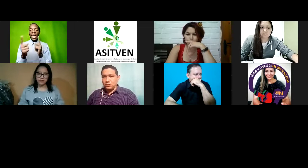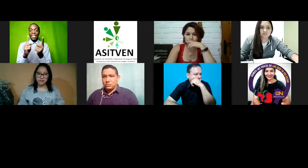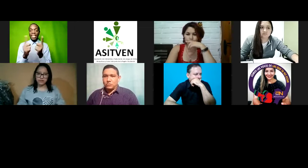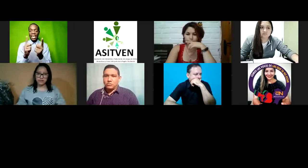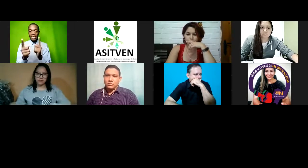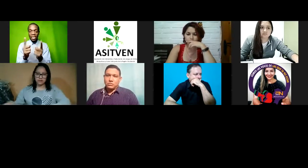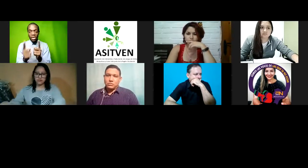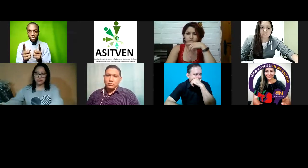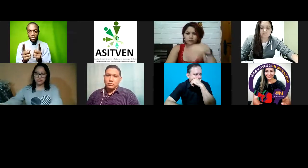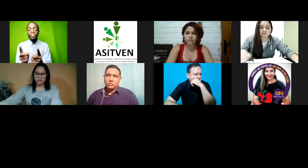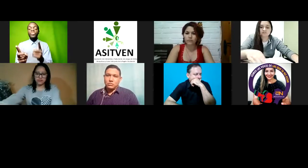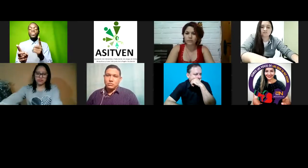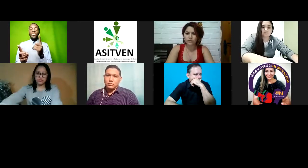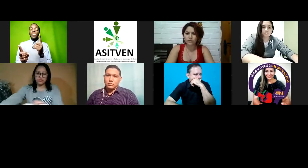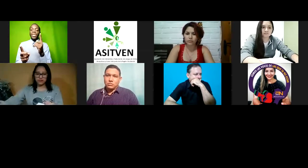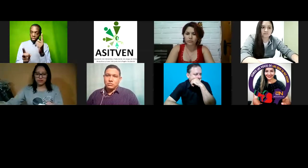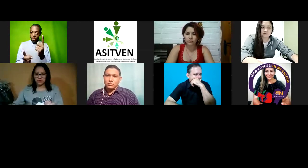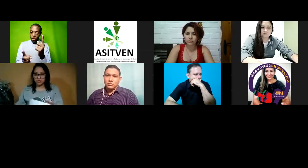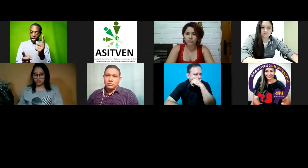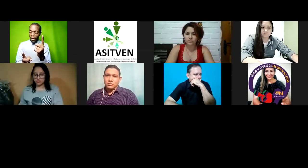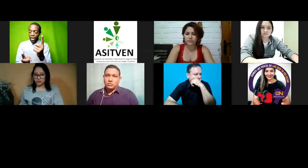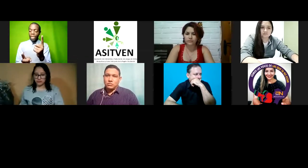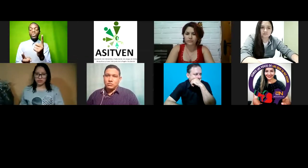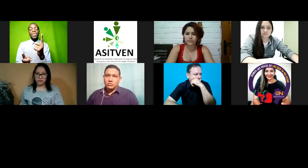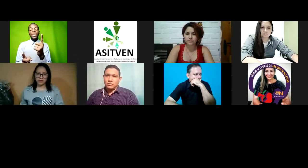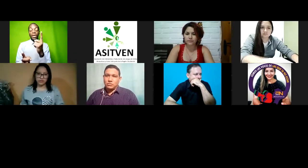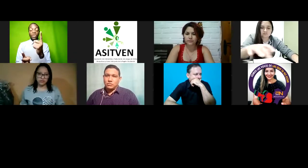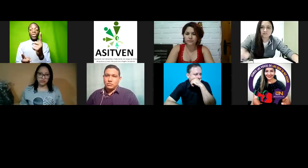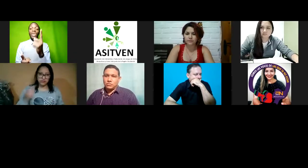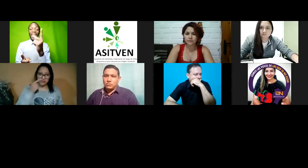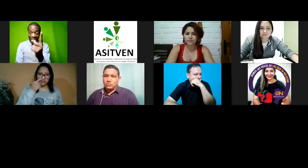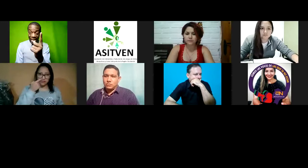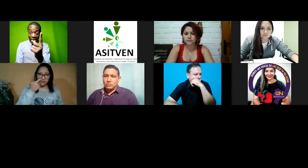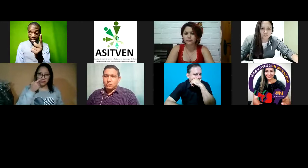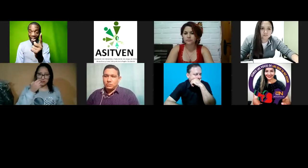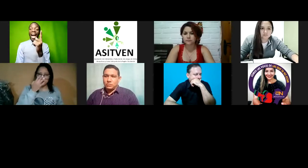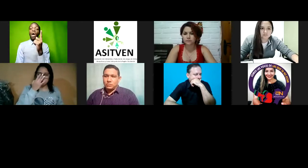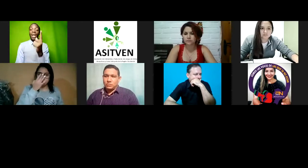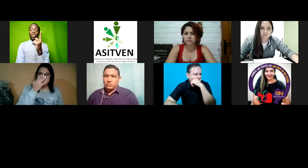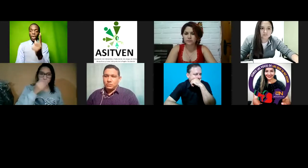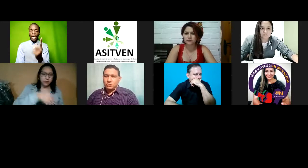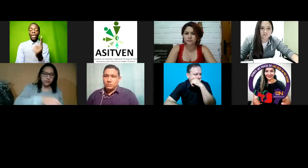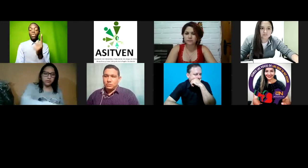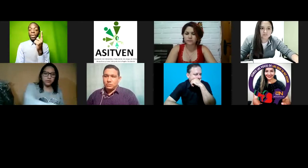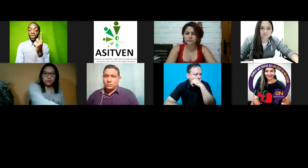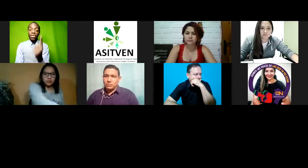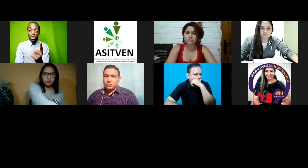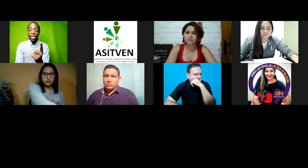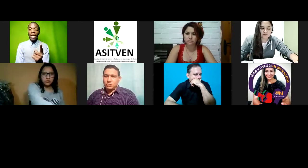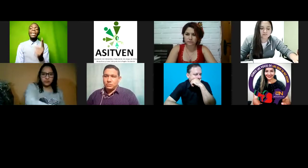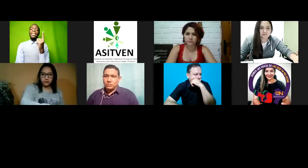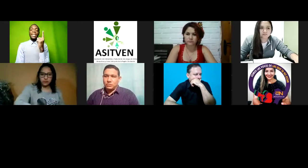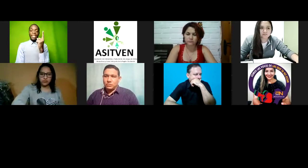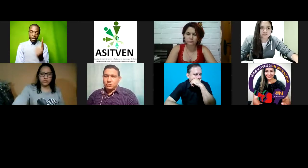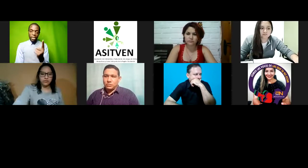los hablantes en este video. Yo les sugiero que elijan a Juan Dureta, que es una persona